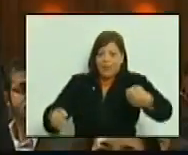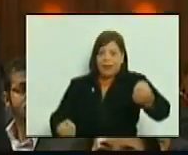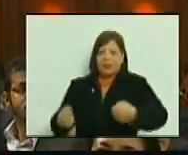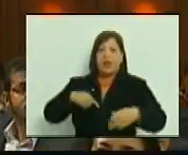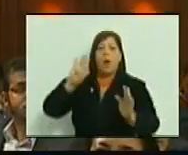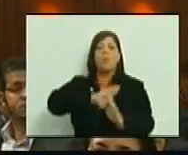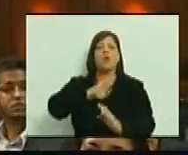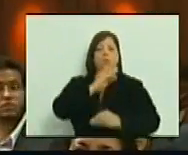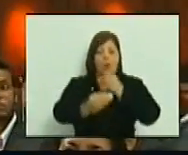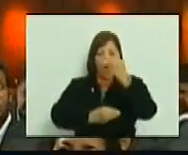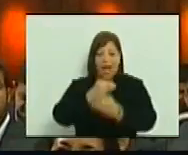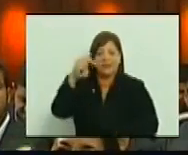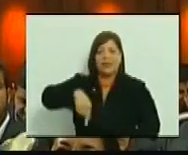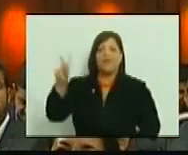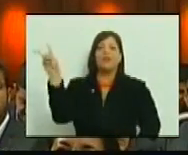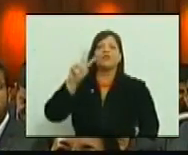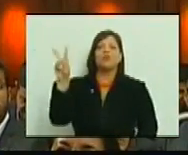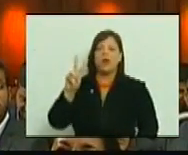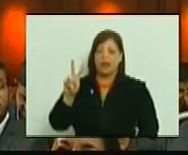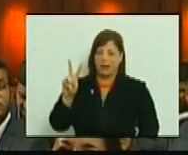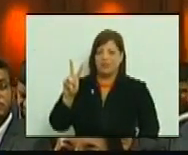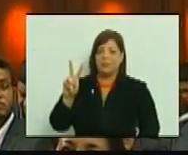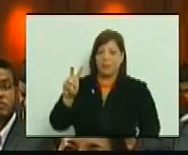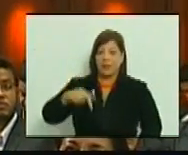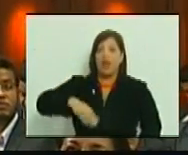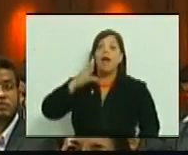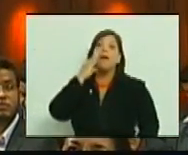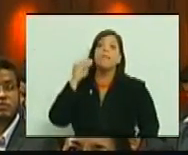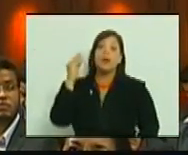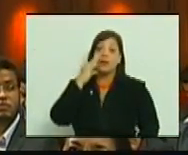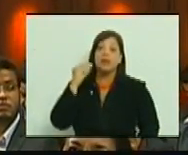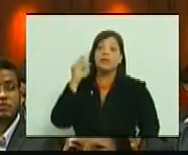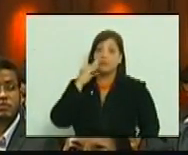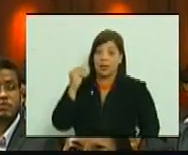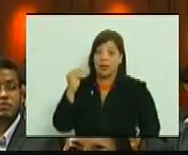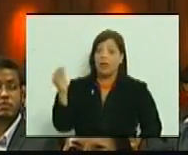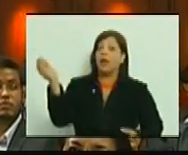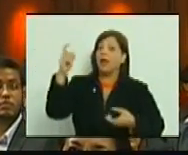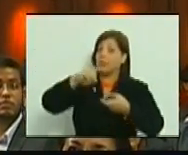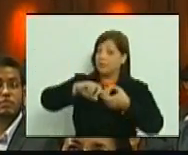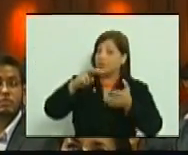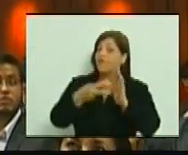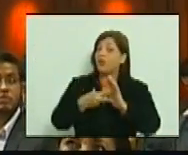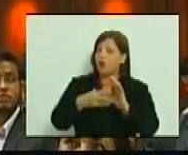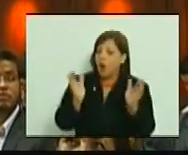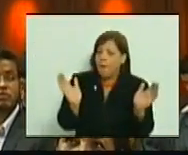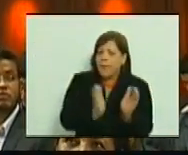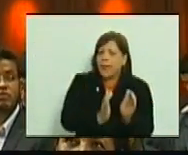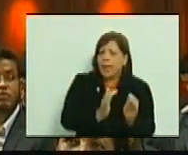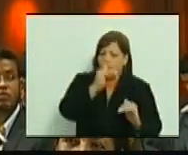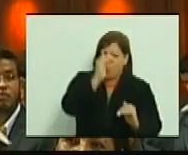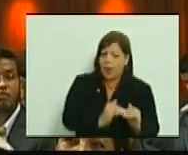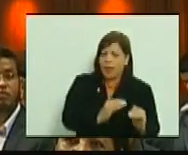desarrollar hecho en Venezuela. Esta experiencia incluye al pequeño productor, al